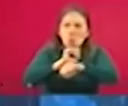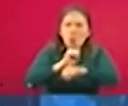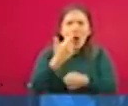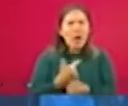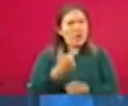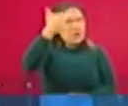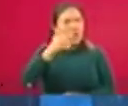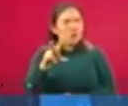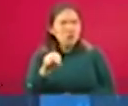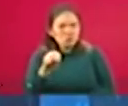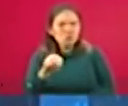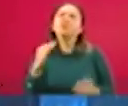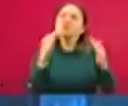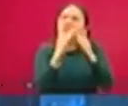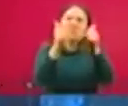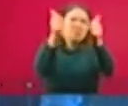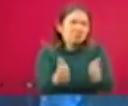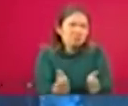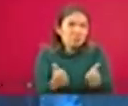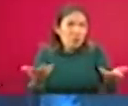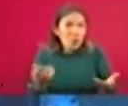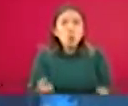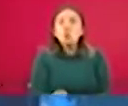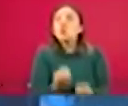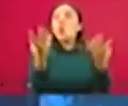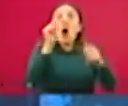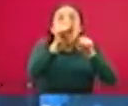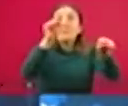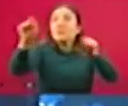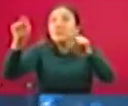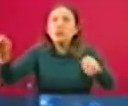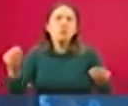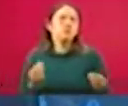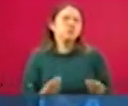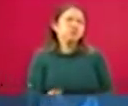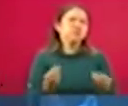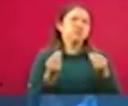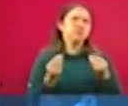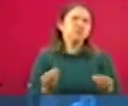en promedio 2,100 pesos, y hemos visto cómo laboratorios privados las venden